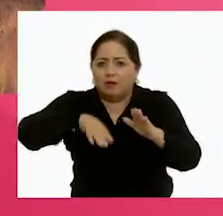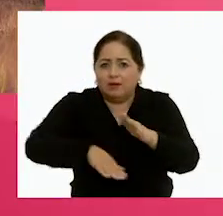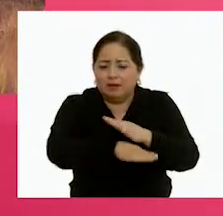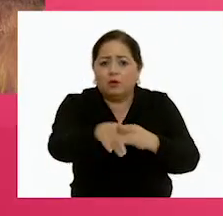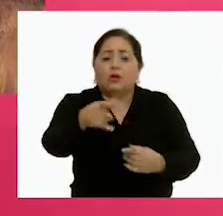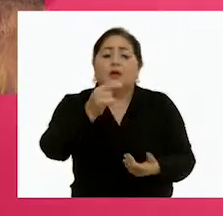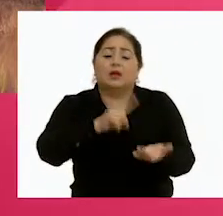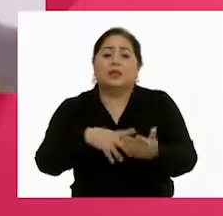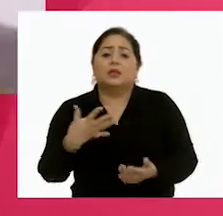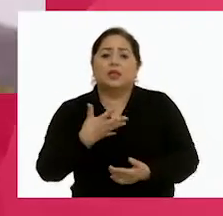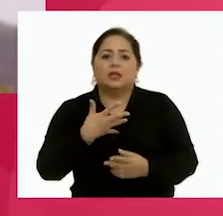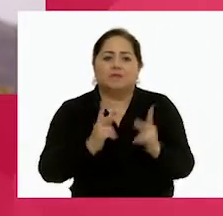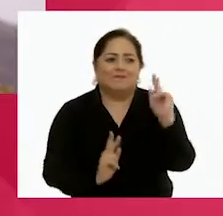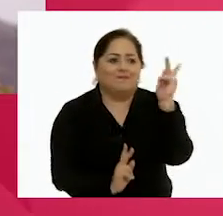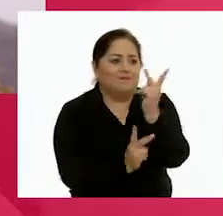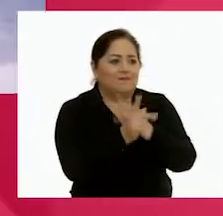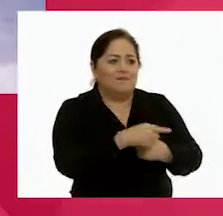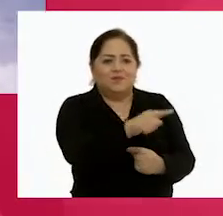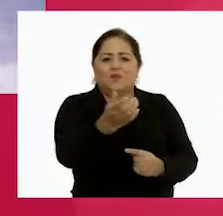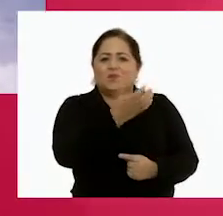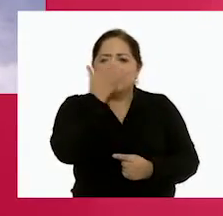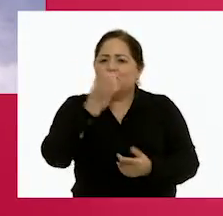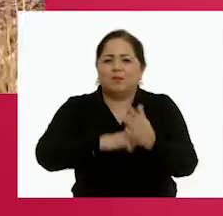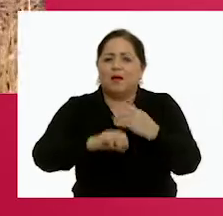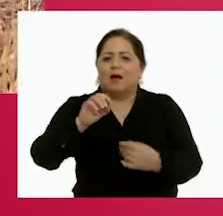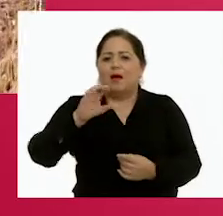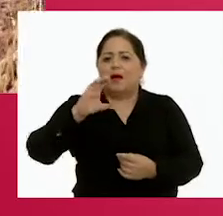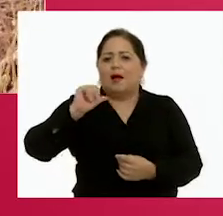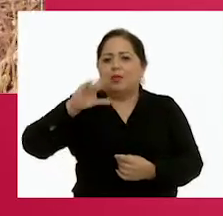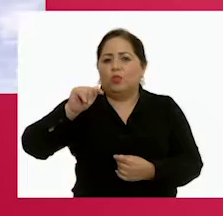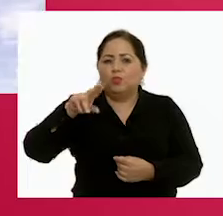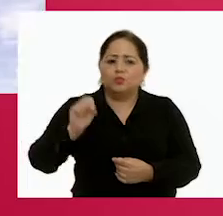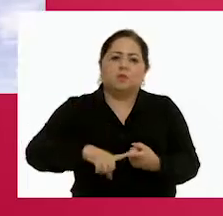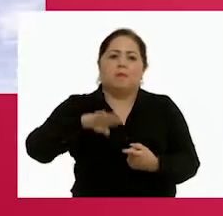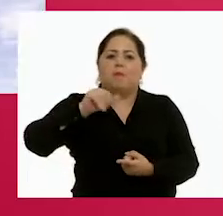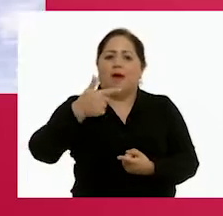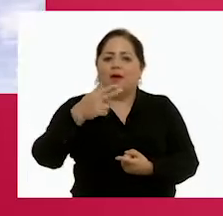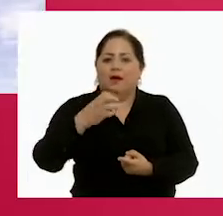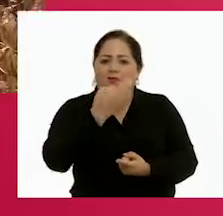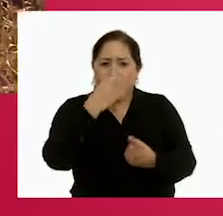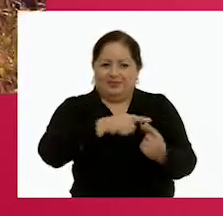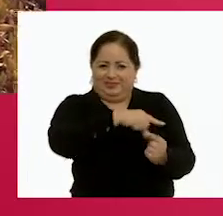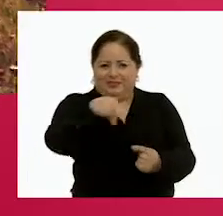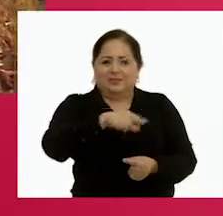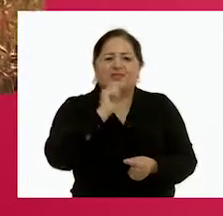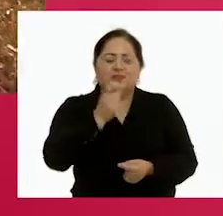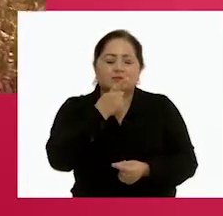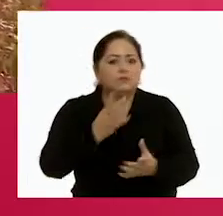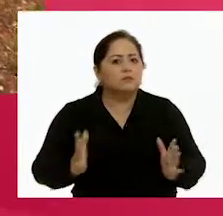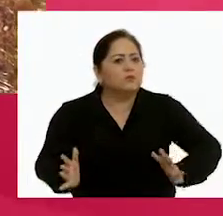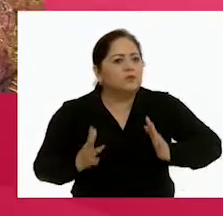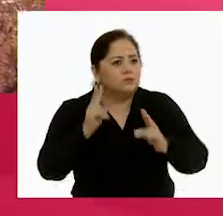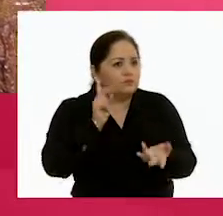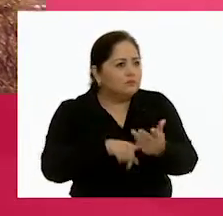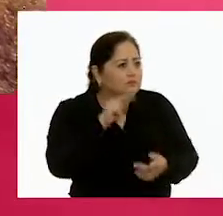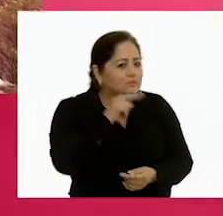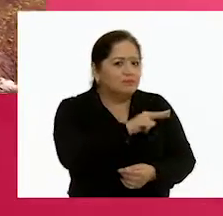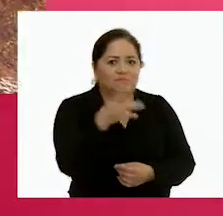que cuentan con la vegetación típica de arbustos, cactus y magueyes, lo que otorga una sorprendente belleza.